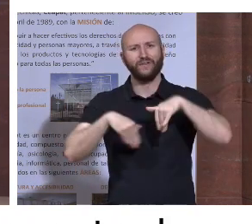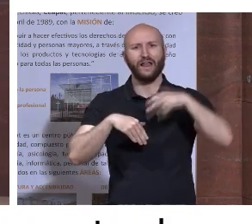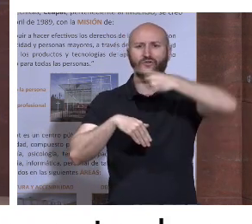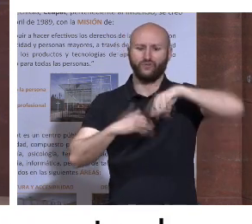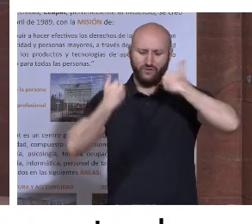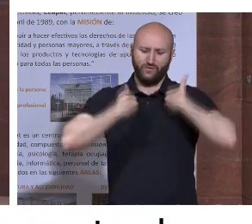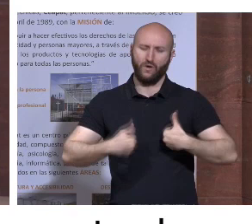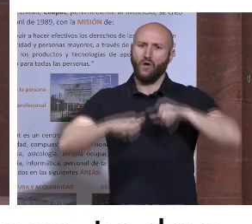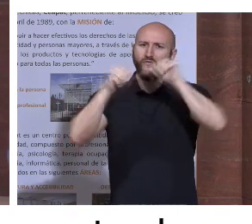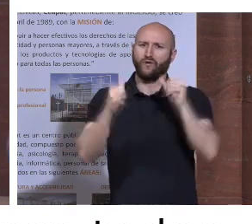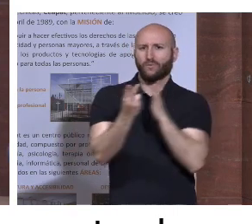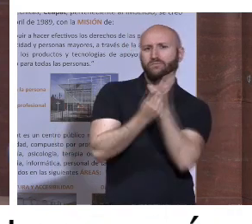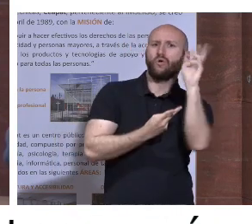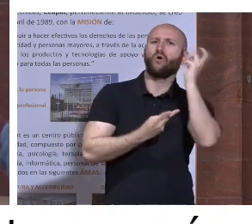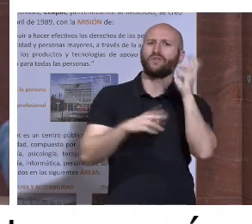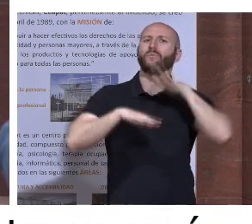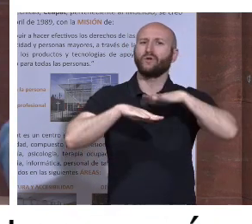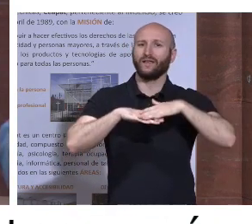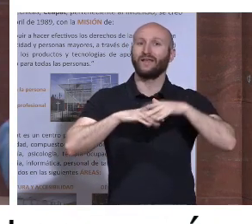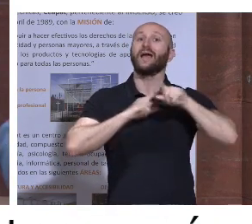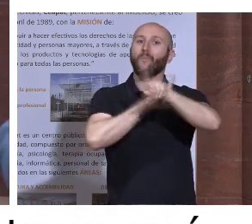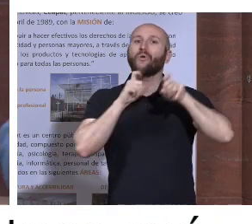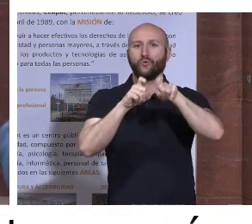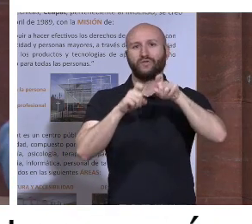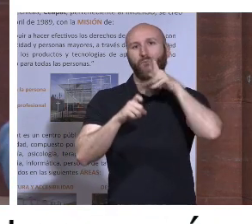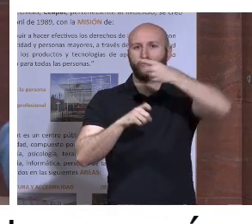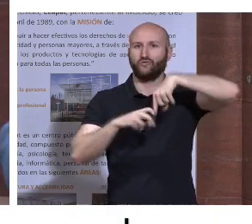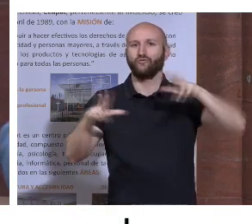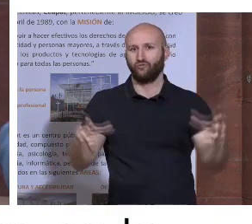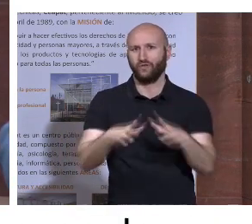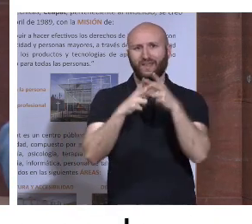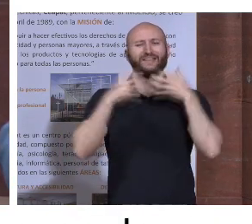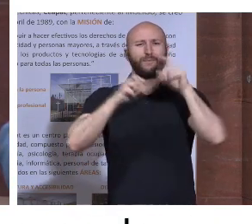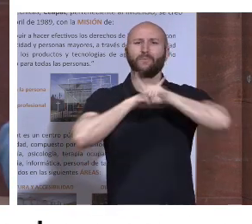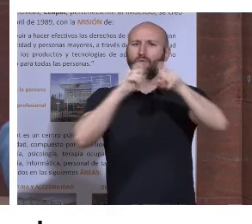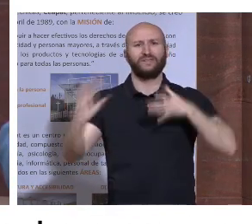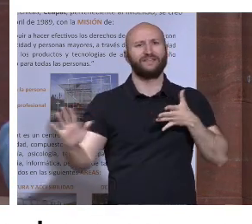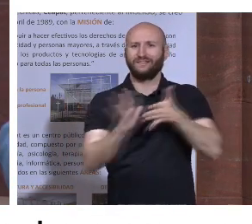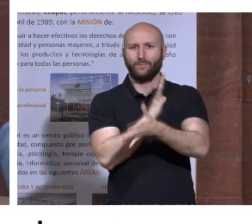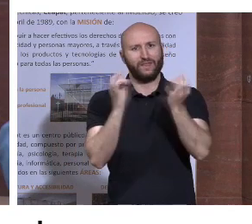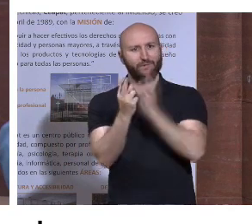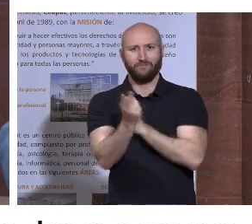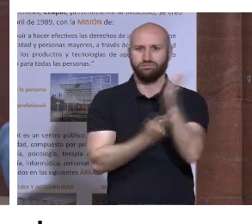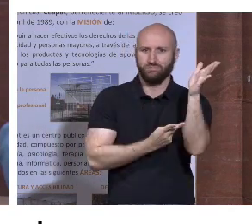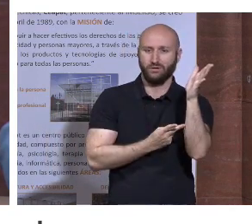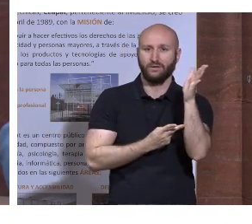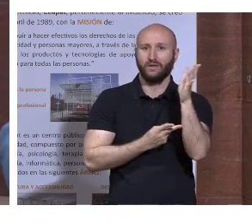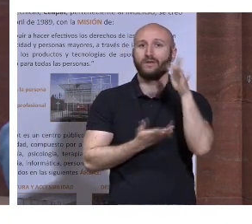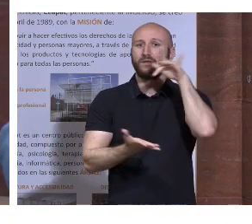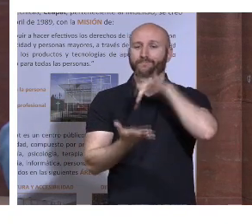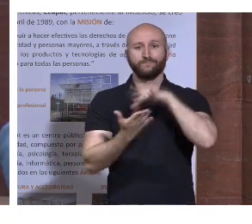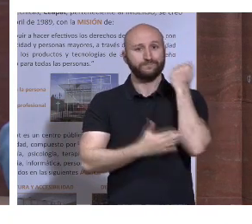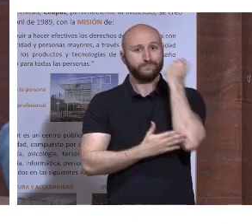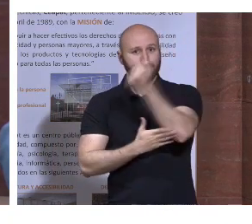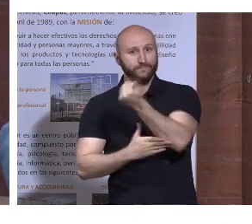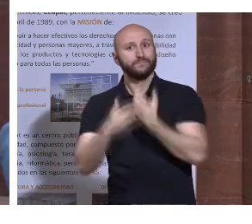manera? Esa es la pregunta que como sociedad nos tenemos que hacer permanentemente. Ha apoyado a la